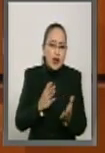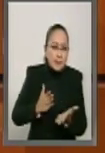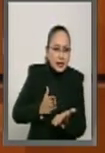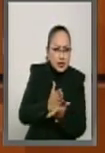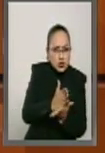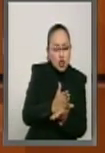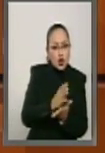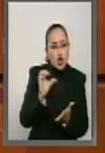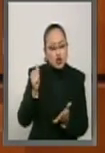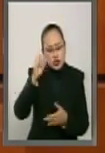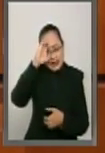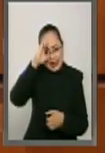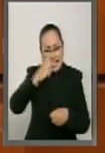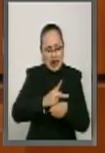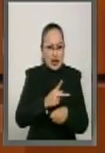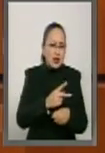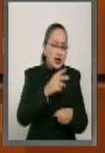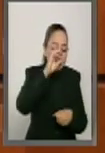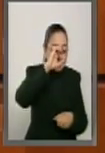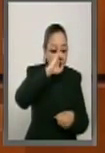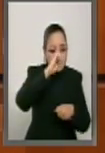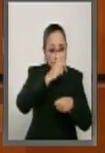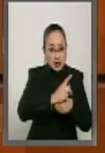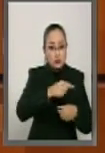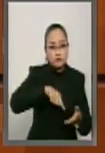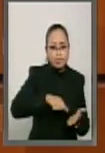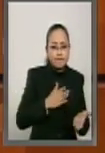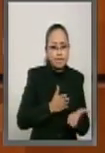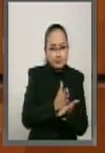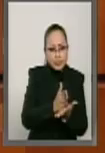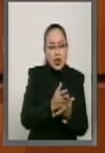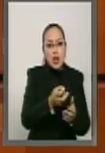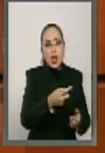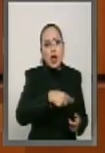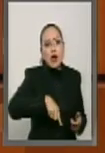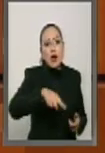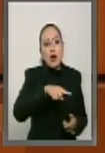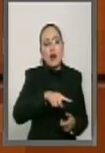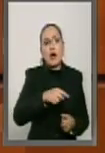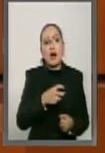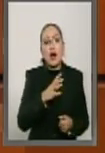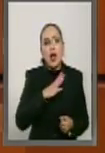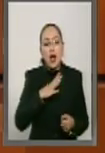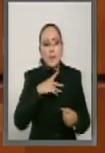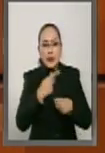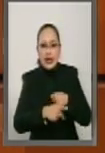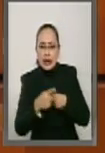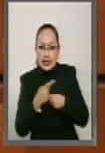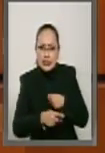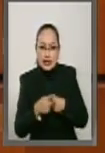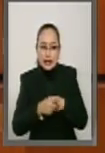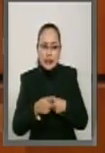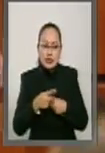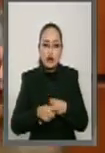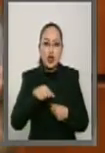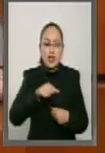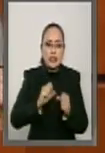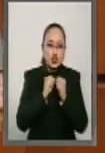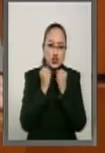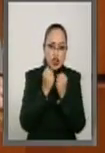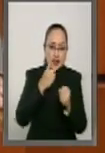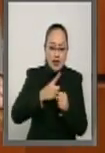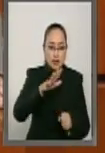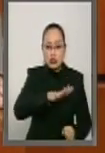invasión u otro evento que ponga en riesgo o en peligro a la sociedad